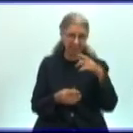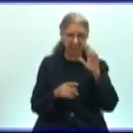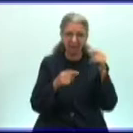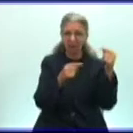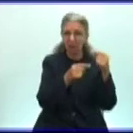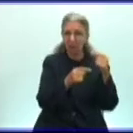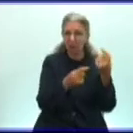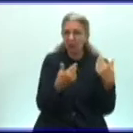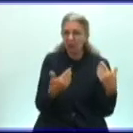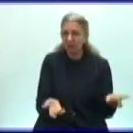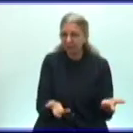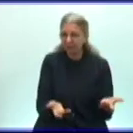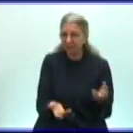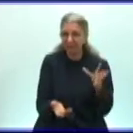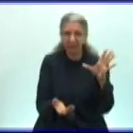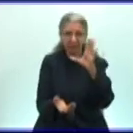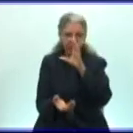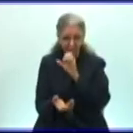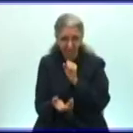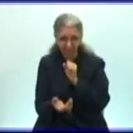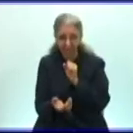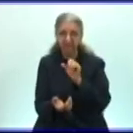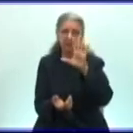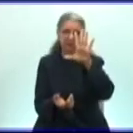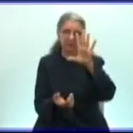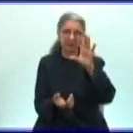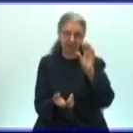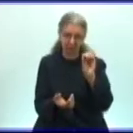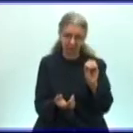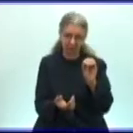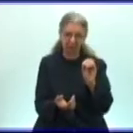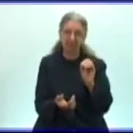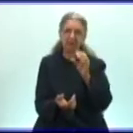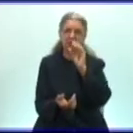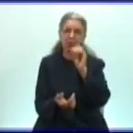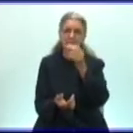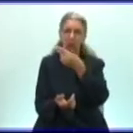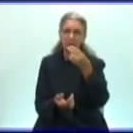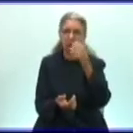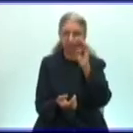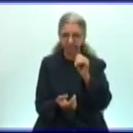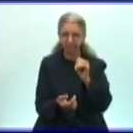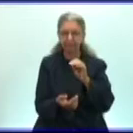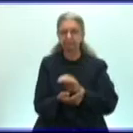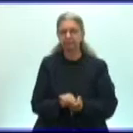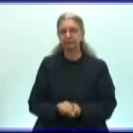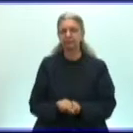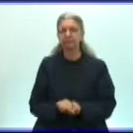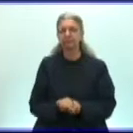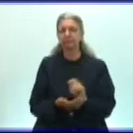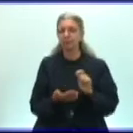amperes, cuando realizamos el cálculo, nos da 50 ohms.